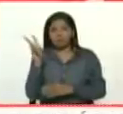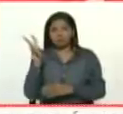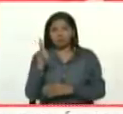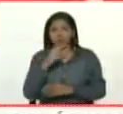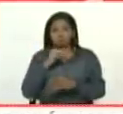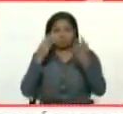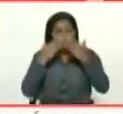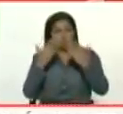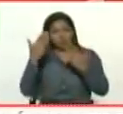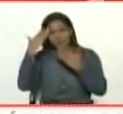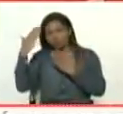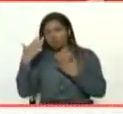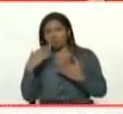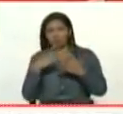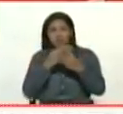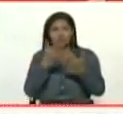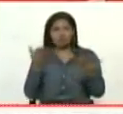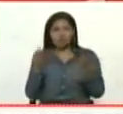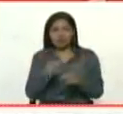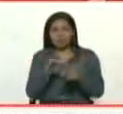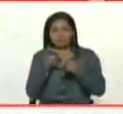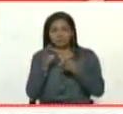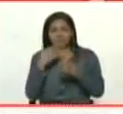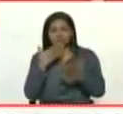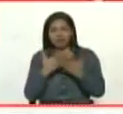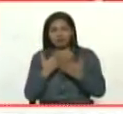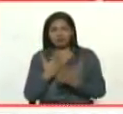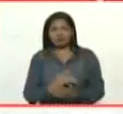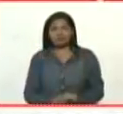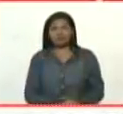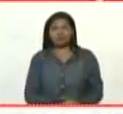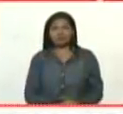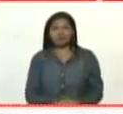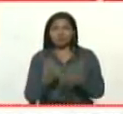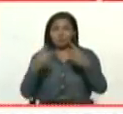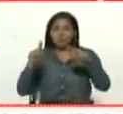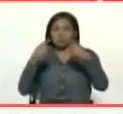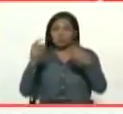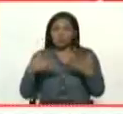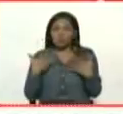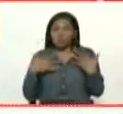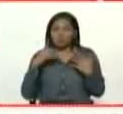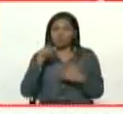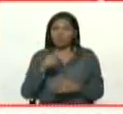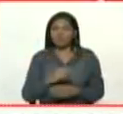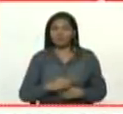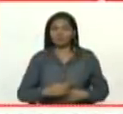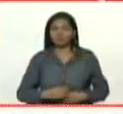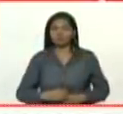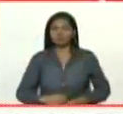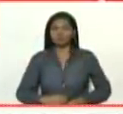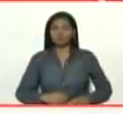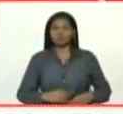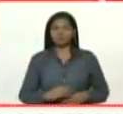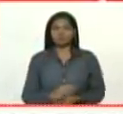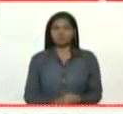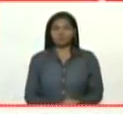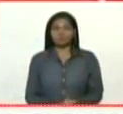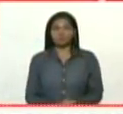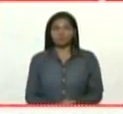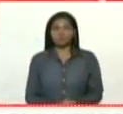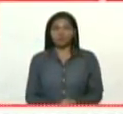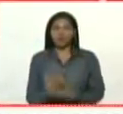los presentes. De manera especial darle las gracias por su música y su alegría con que nos recibieron